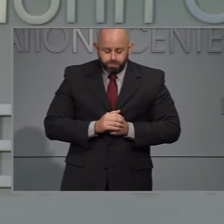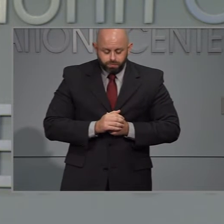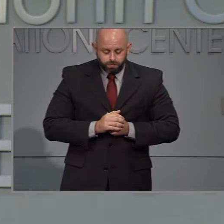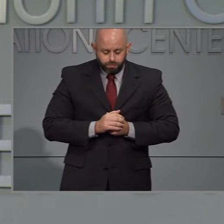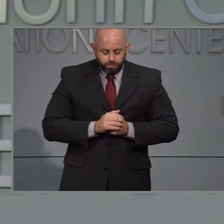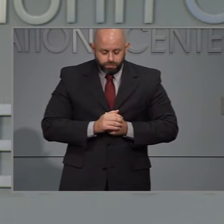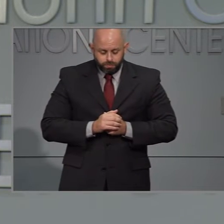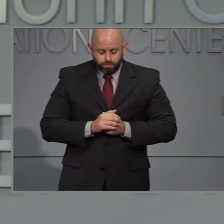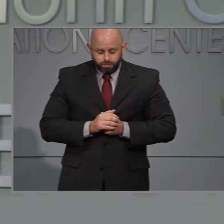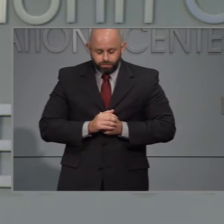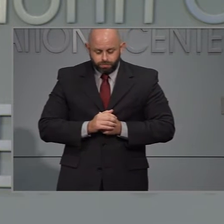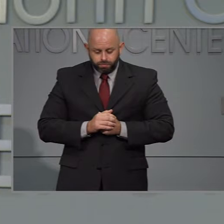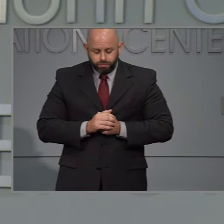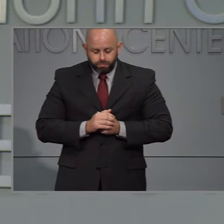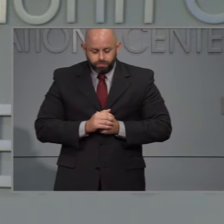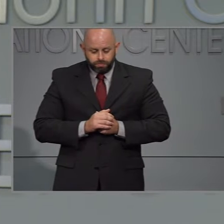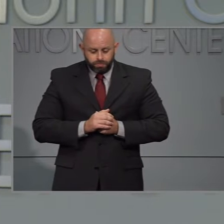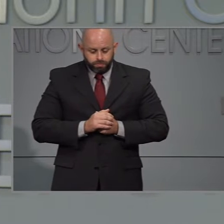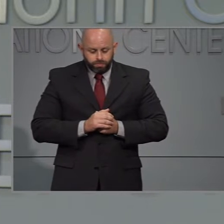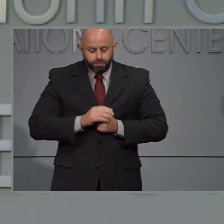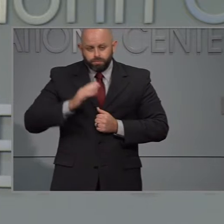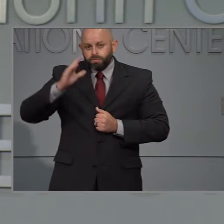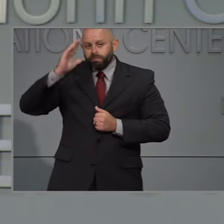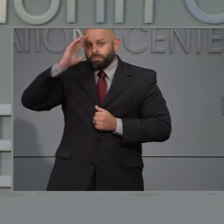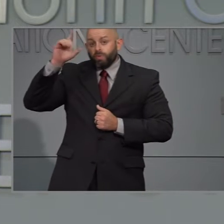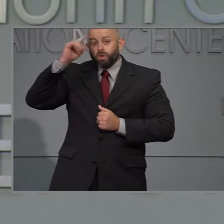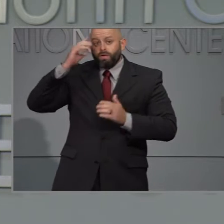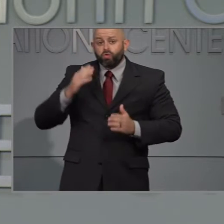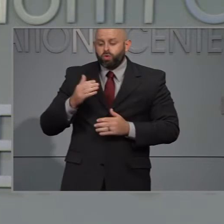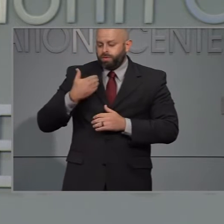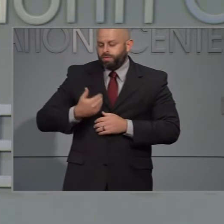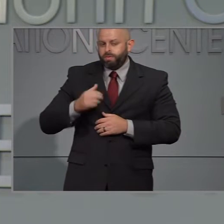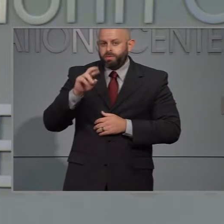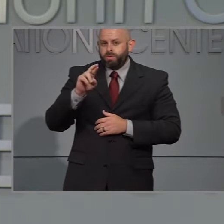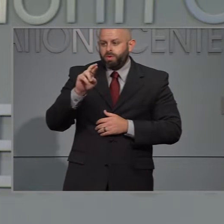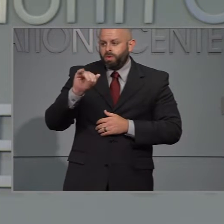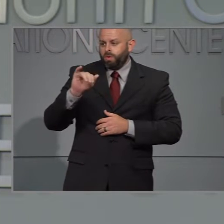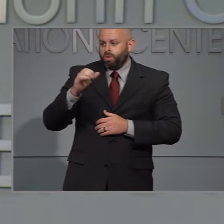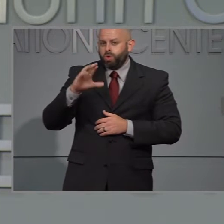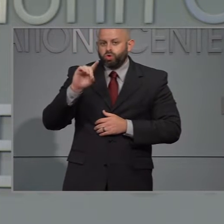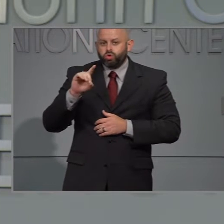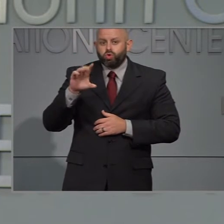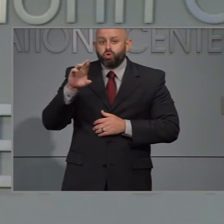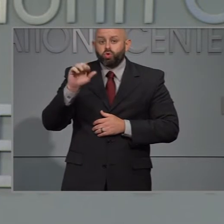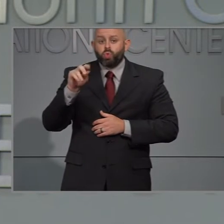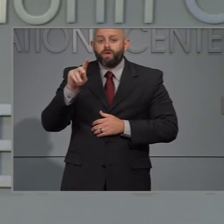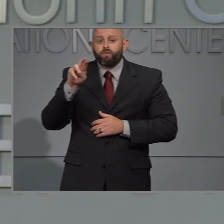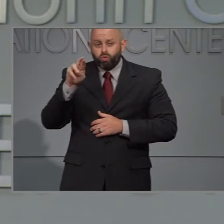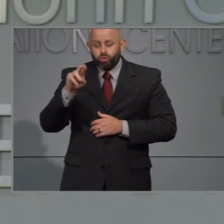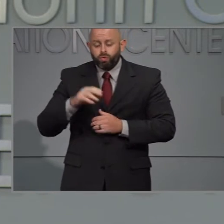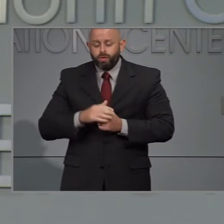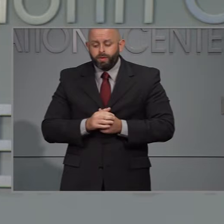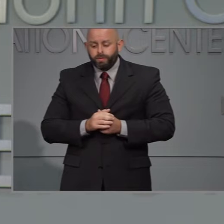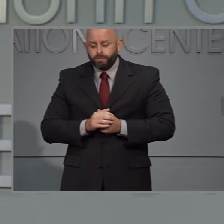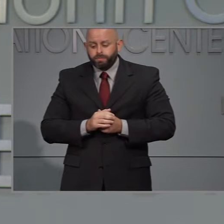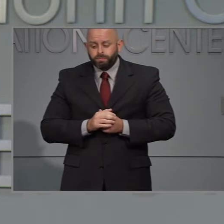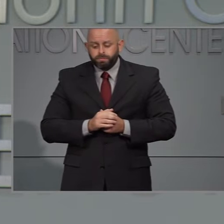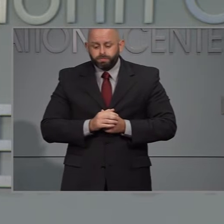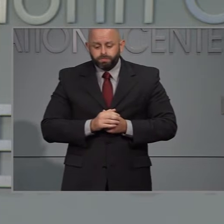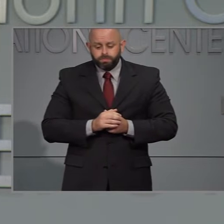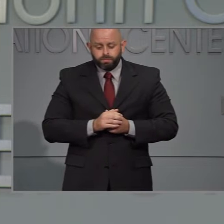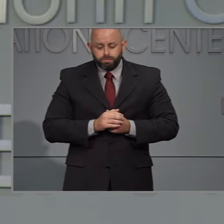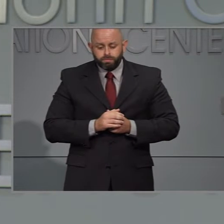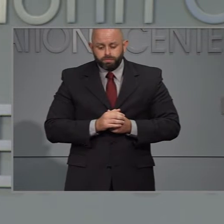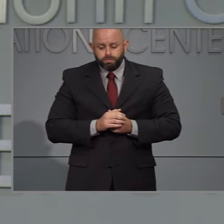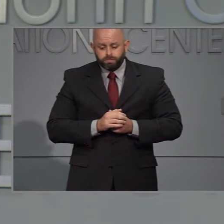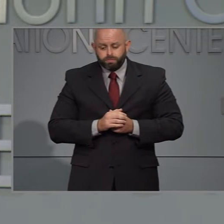Richard Craver. Y yo quería darle seguimiento, creo que la semana pasada, en cuanto a los beneficios de